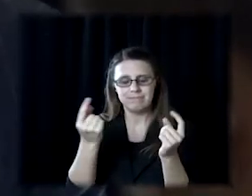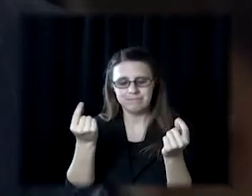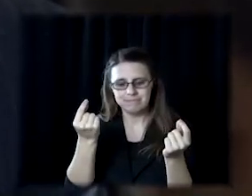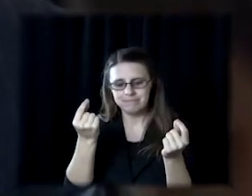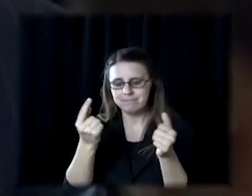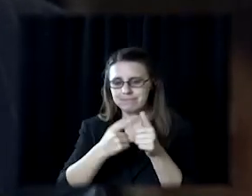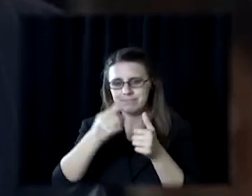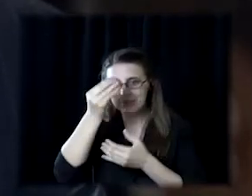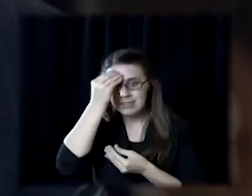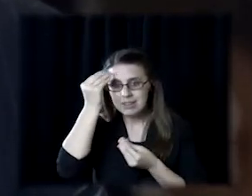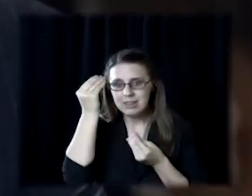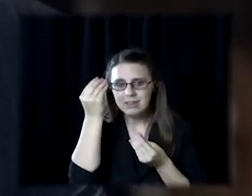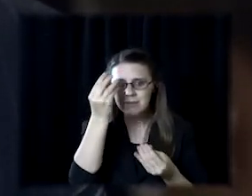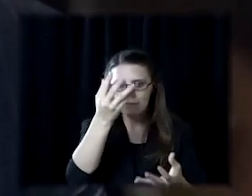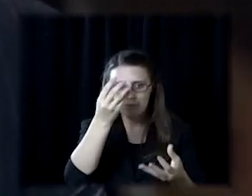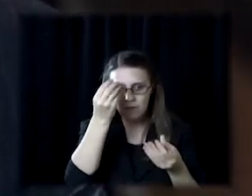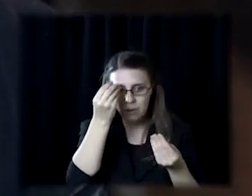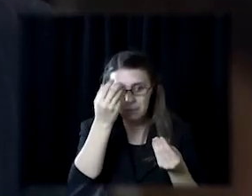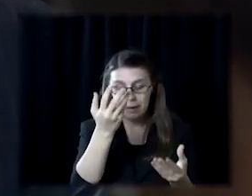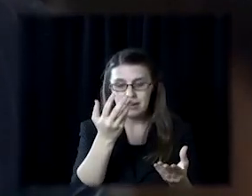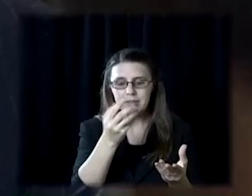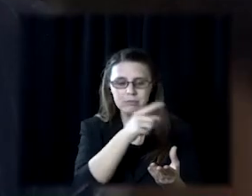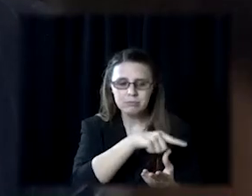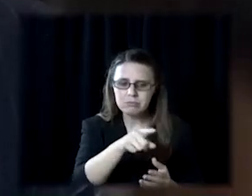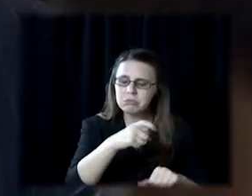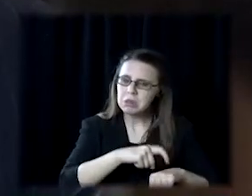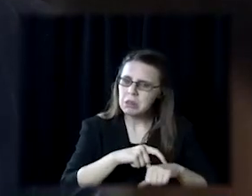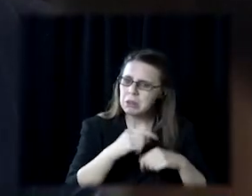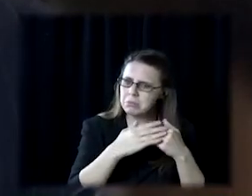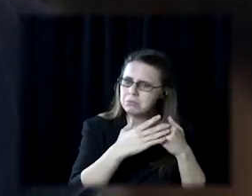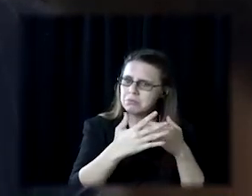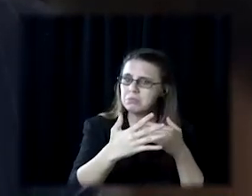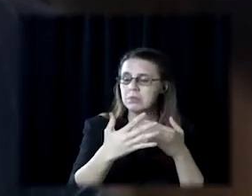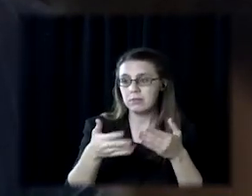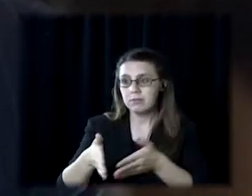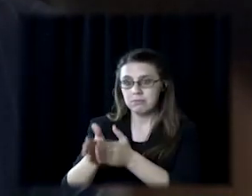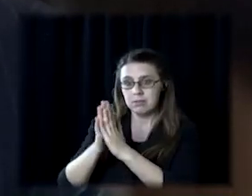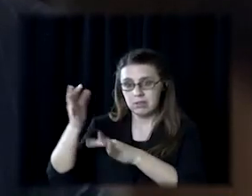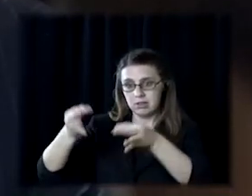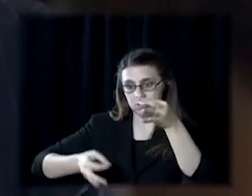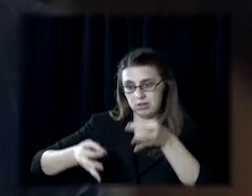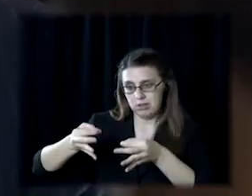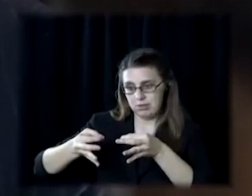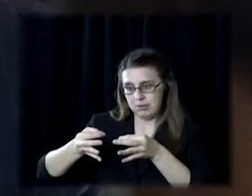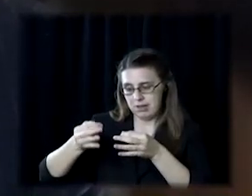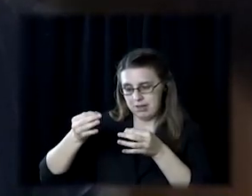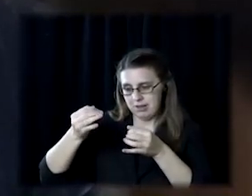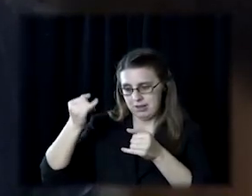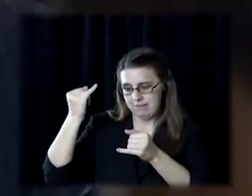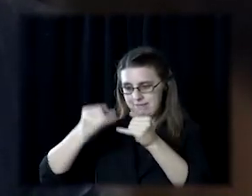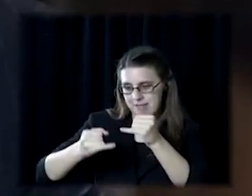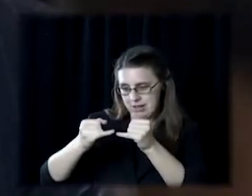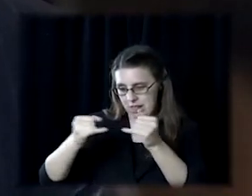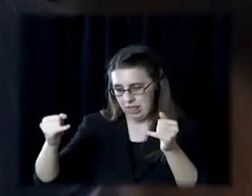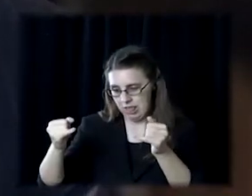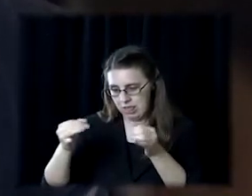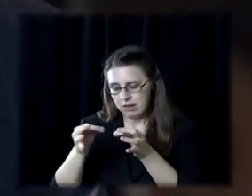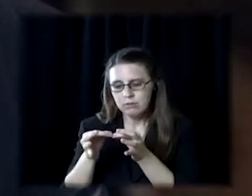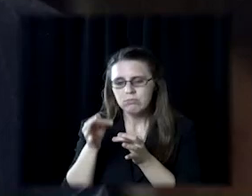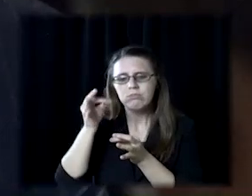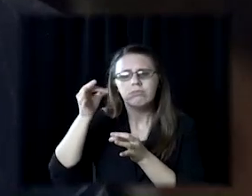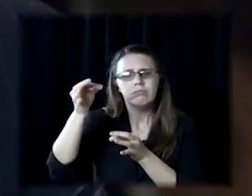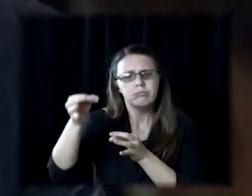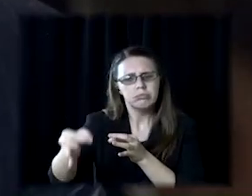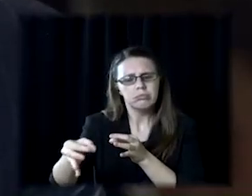informal, donde se le dé tiempo, se le va a pedir al tribunal que extiendan los plazos para contestar las demandas, para